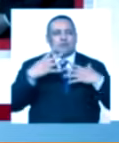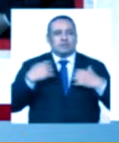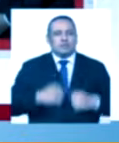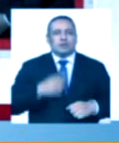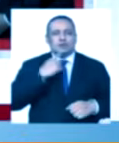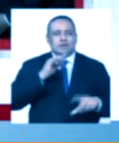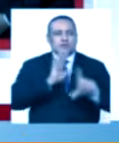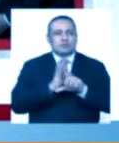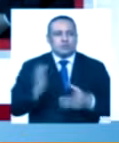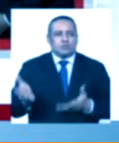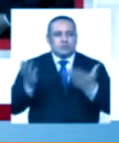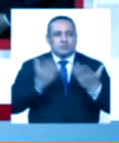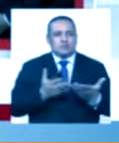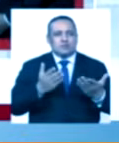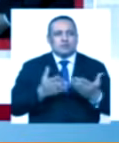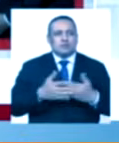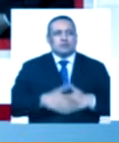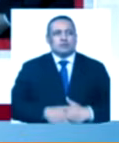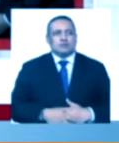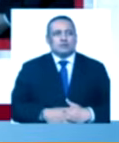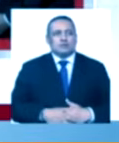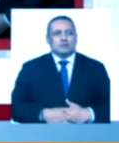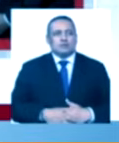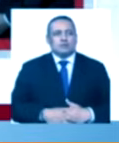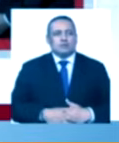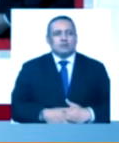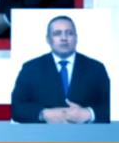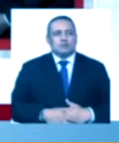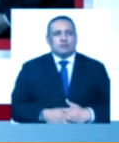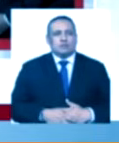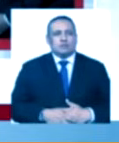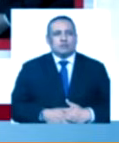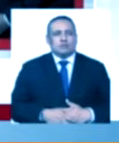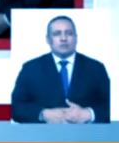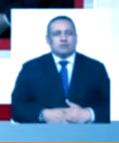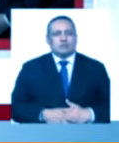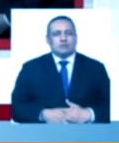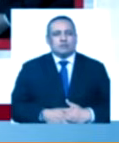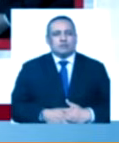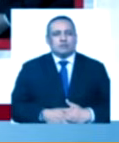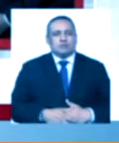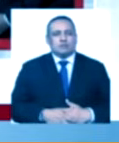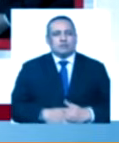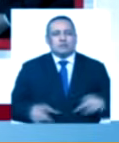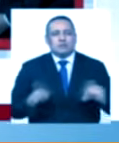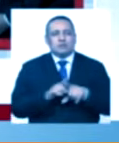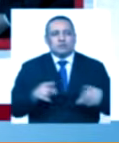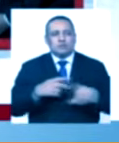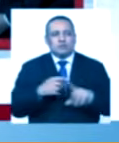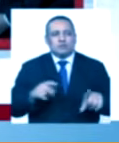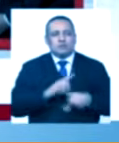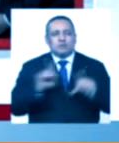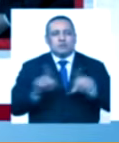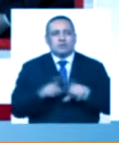Nuestra invitada ha sido fiscal. No es la forma de referirse a una invitada. Ha ostentado. Por favor, no interrumpa.